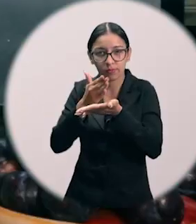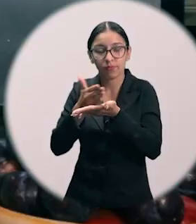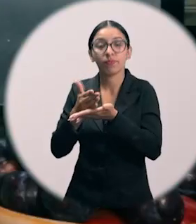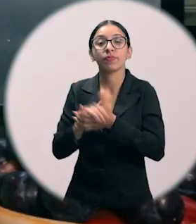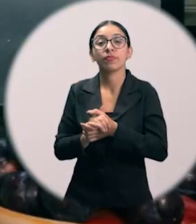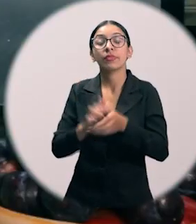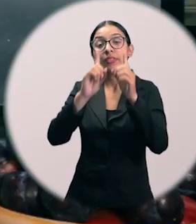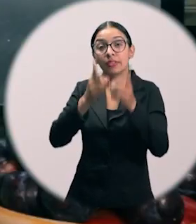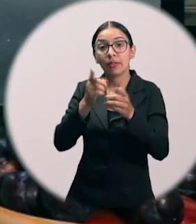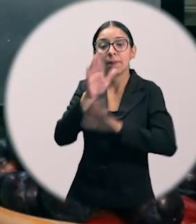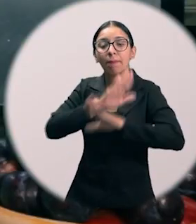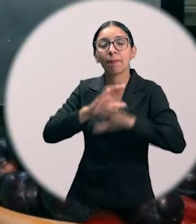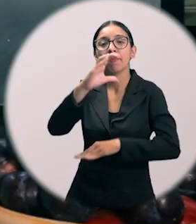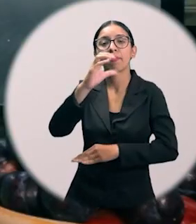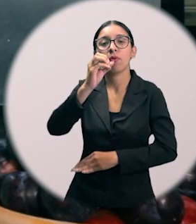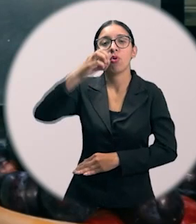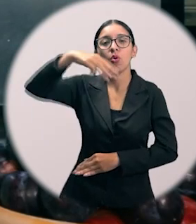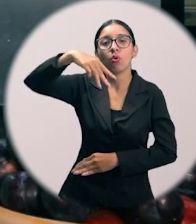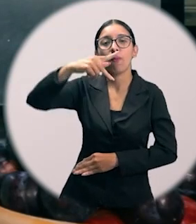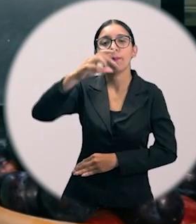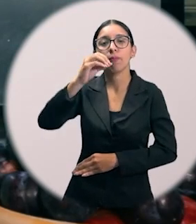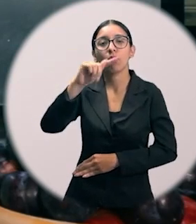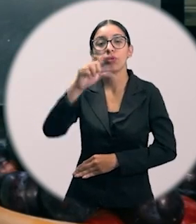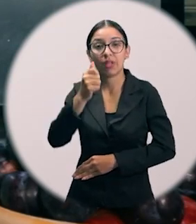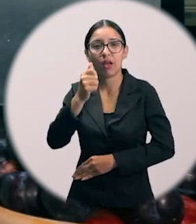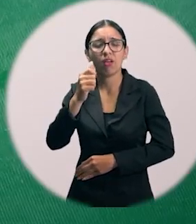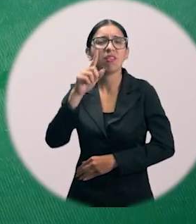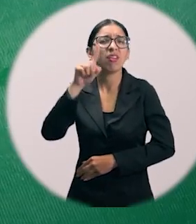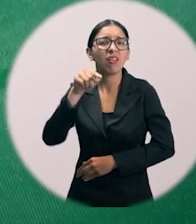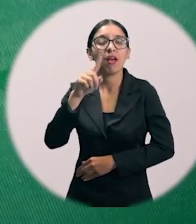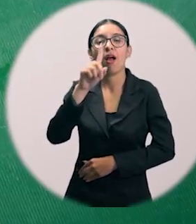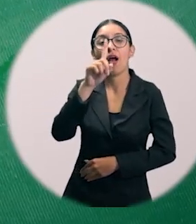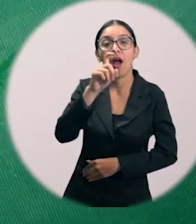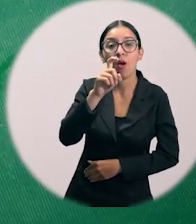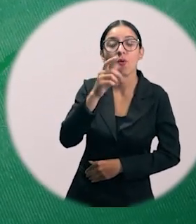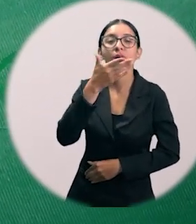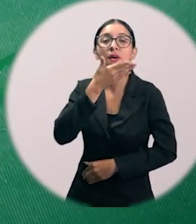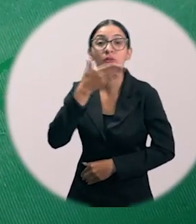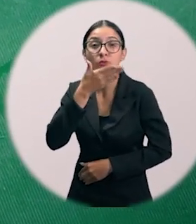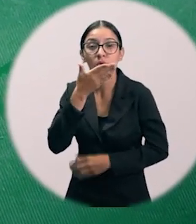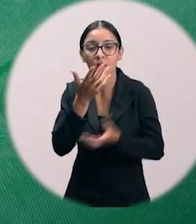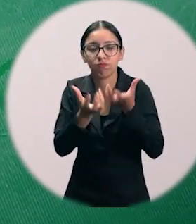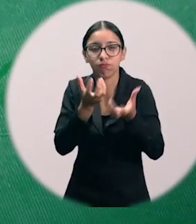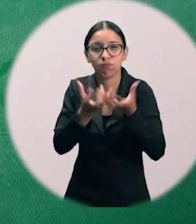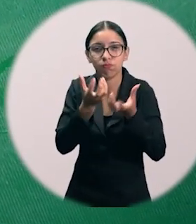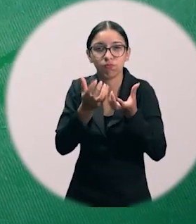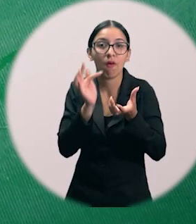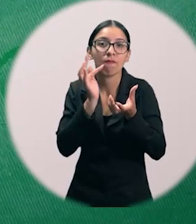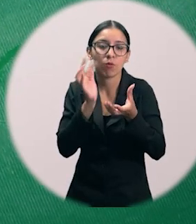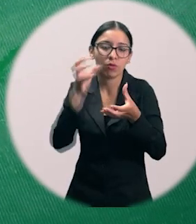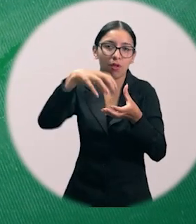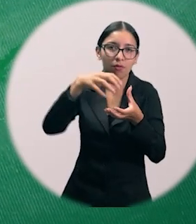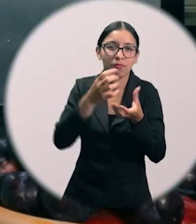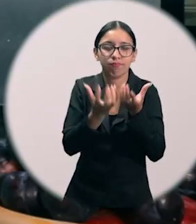y vamos a hacer una compota, como estoy segura que todos saben hacer, que tiene agua, azúcar y dejar hervir un momento para que se reduzca y se cocine